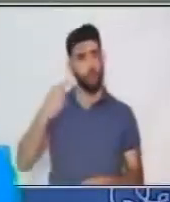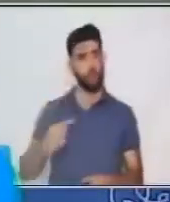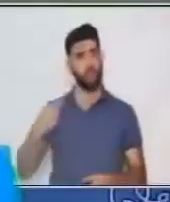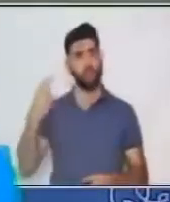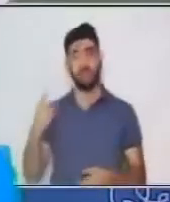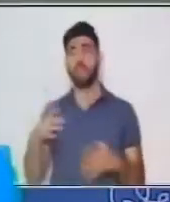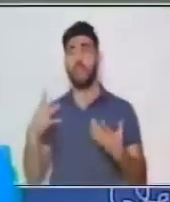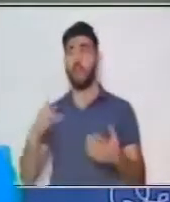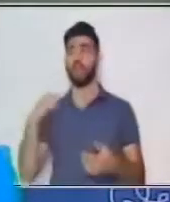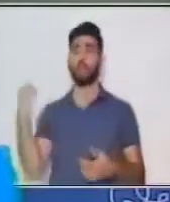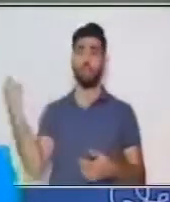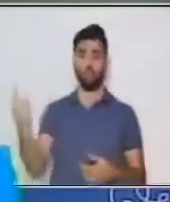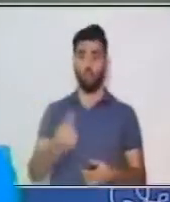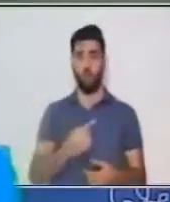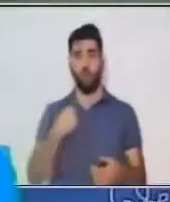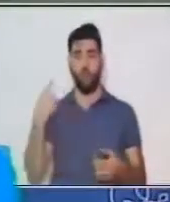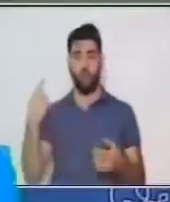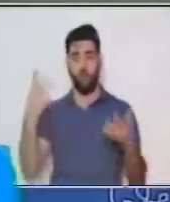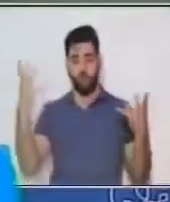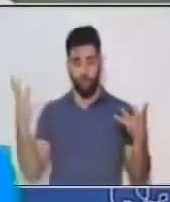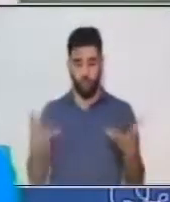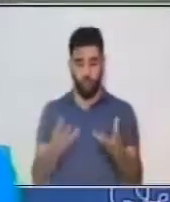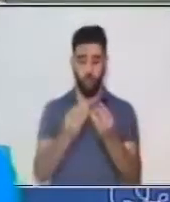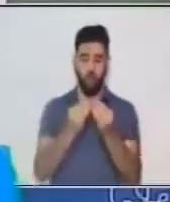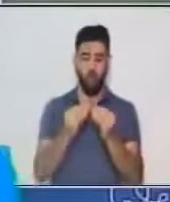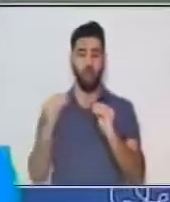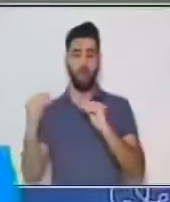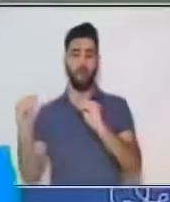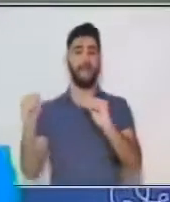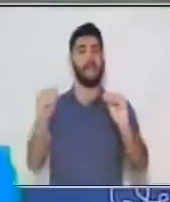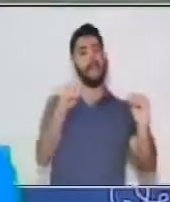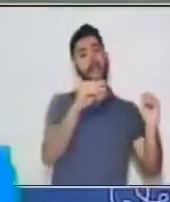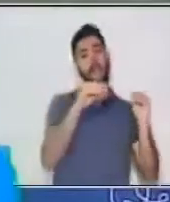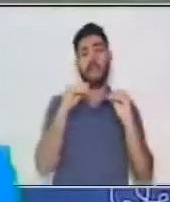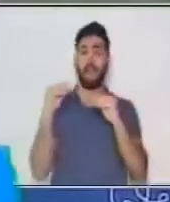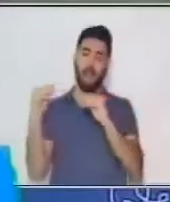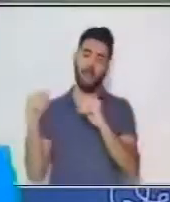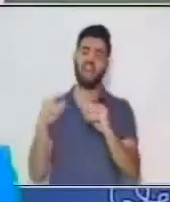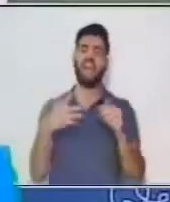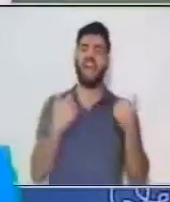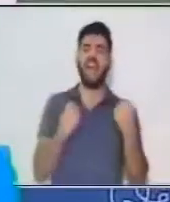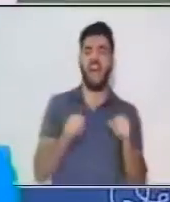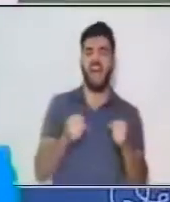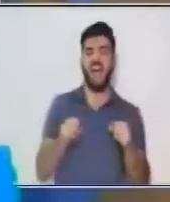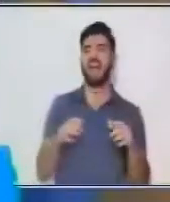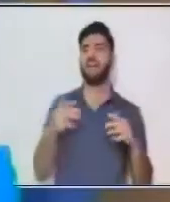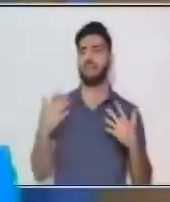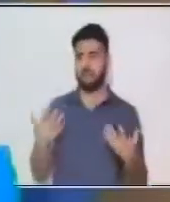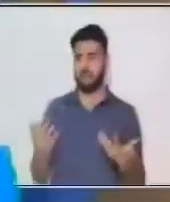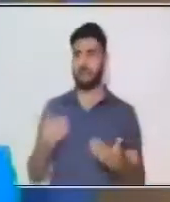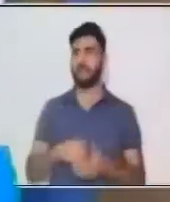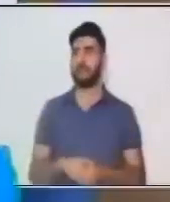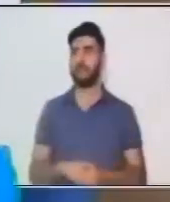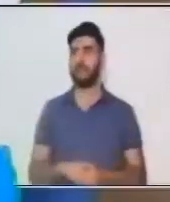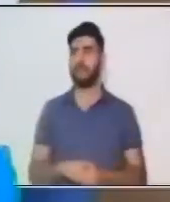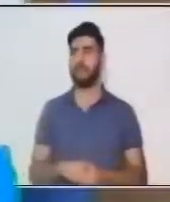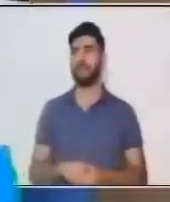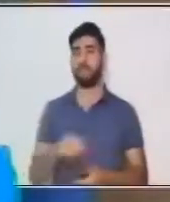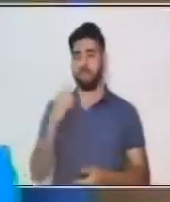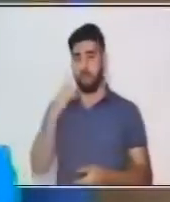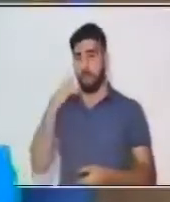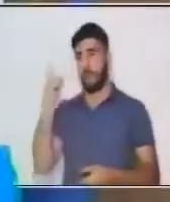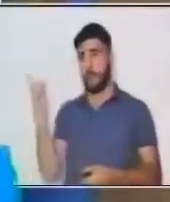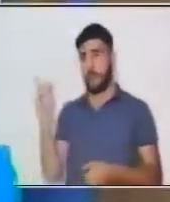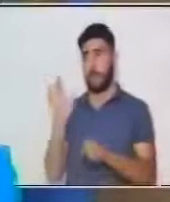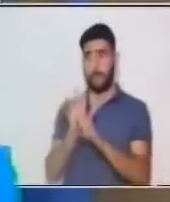juntaron todos los habitantes y comenzaron a platicar de qué era lo que hacía cada uno dentro de sus capacidades. Por ejemplo,